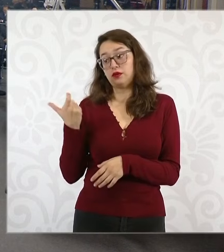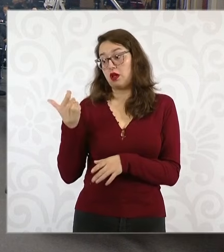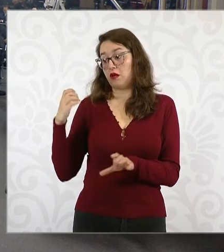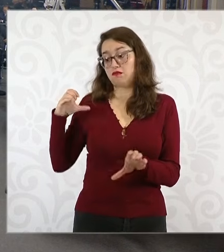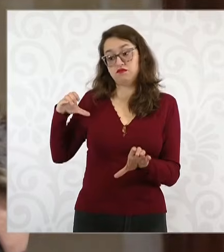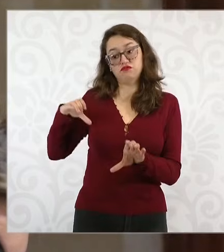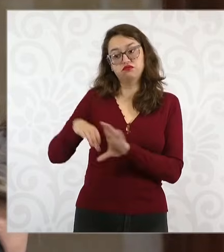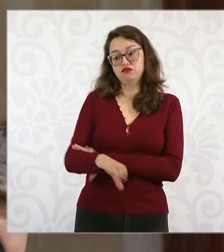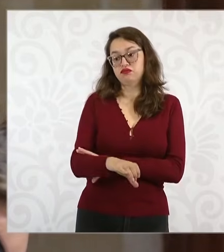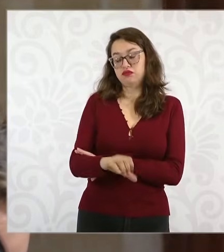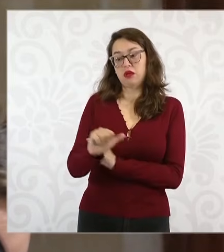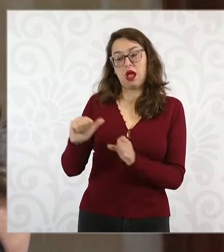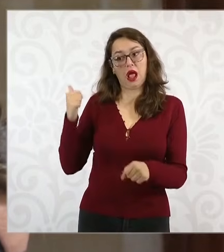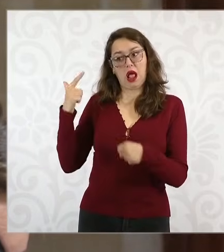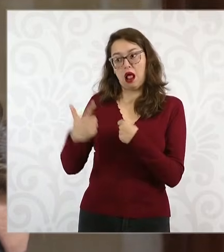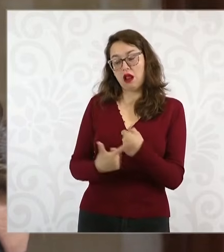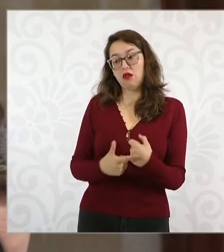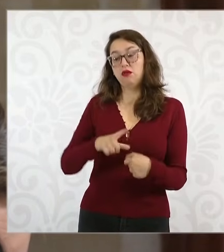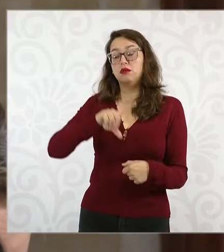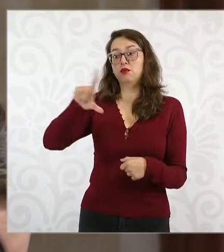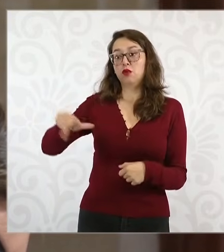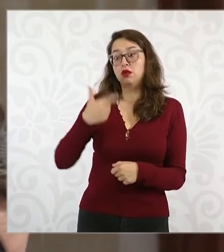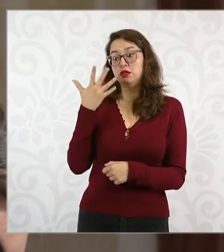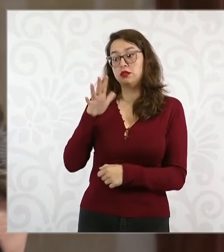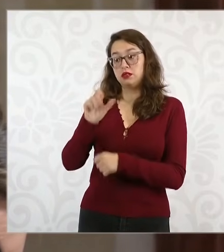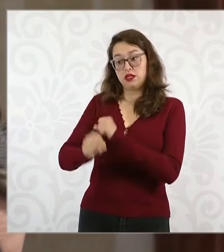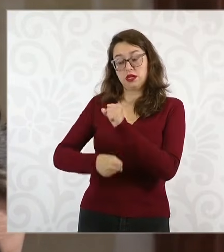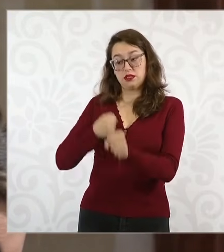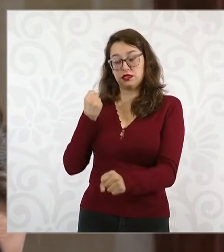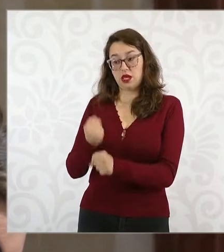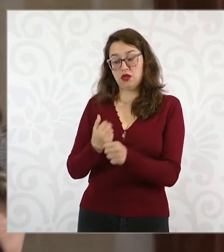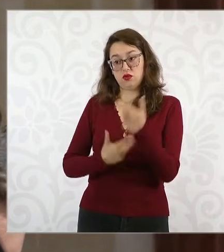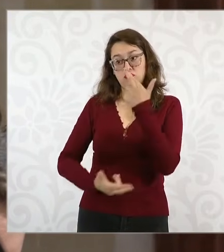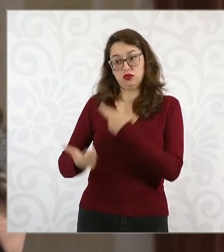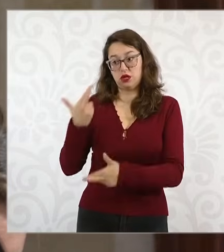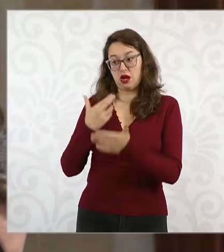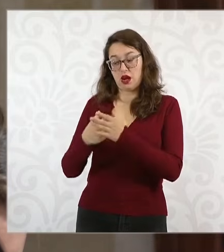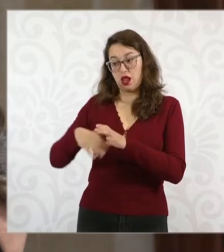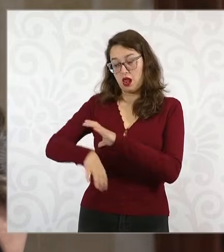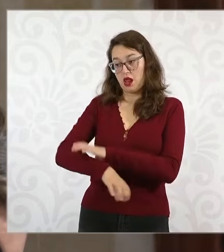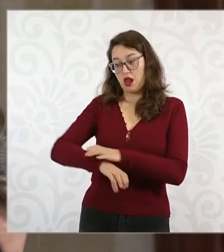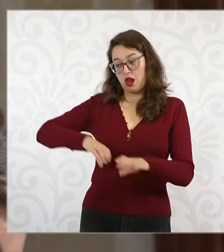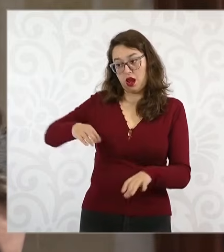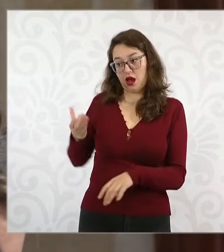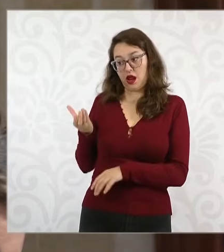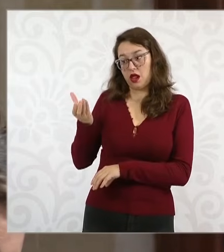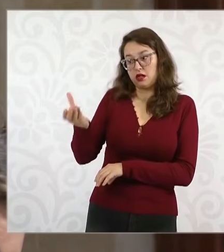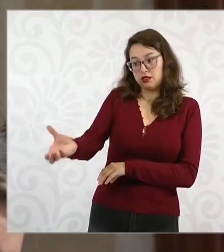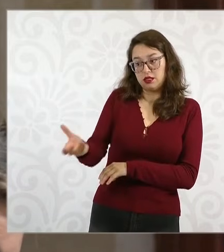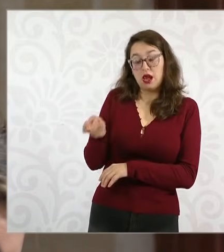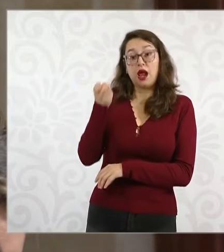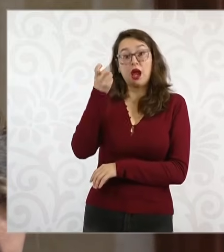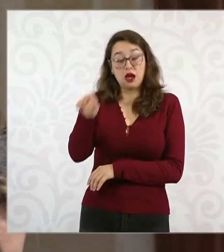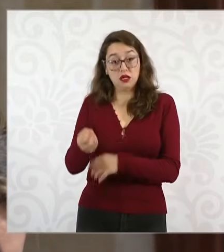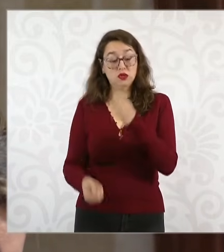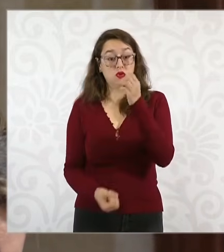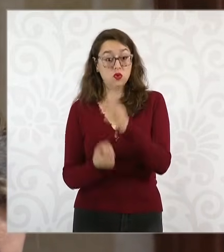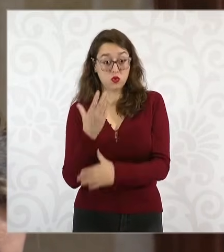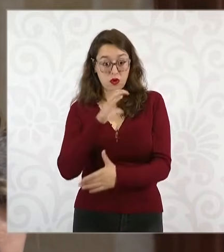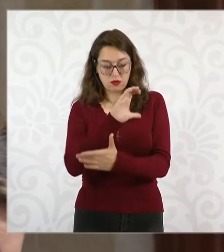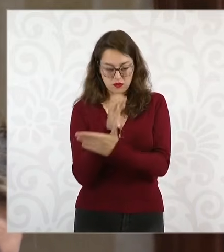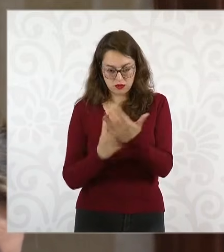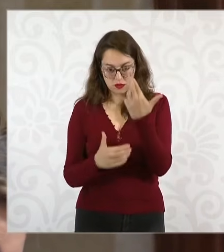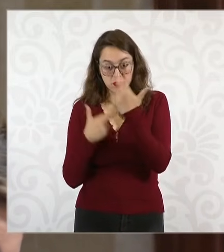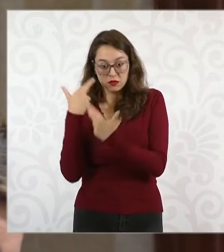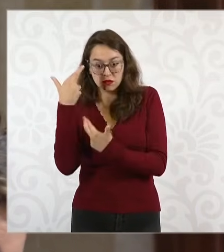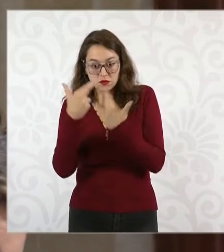si al procurador le fue informada estas condiciones que vienen ahora en los nuevos contratos, y que